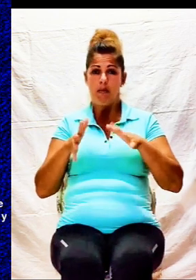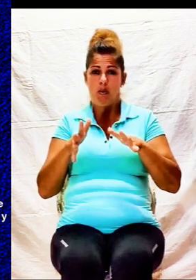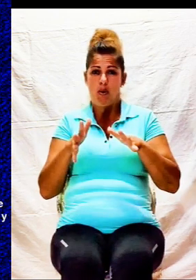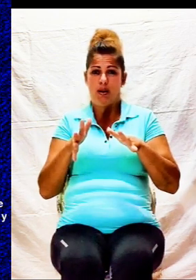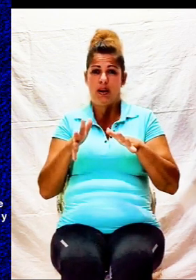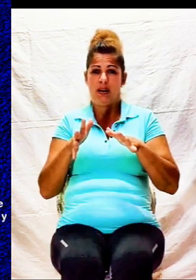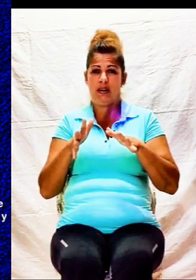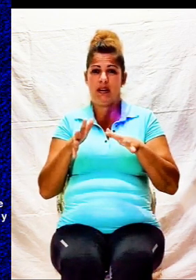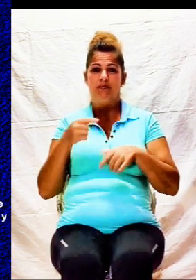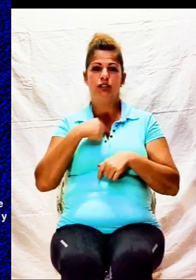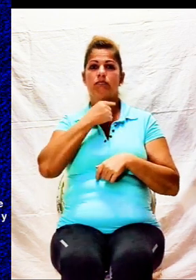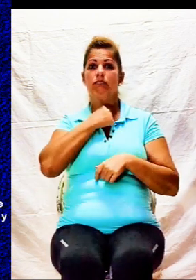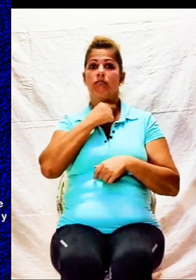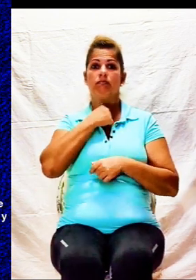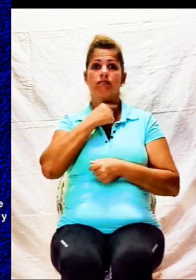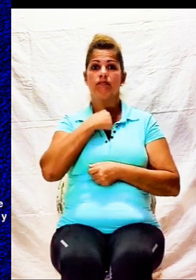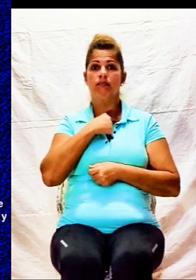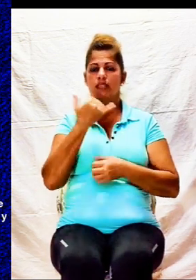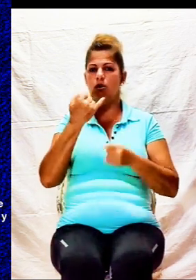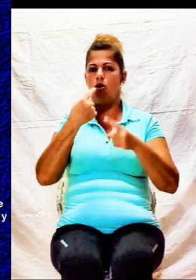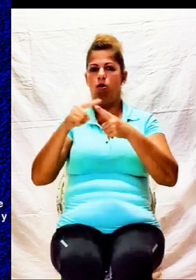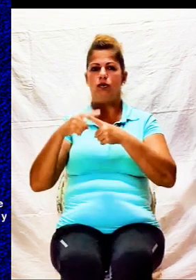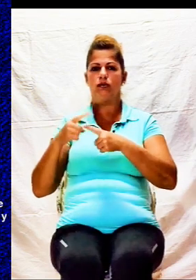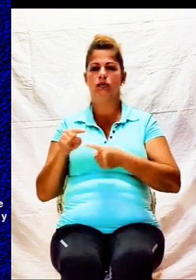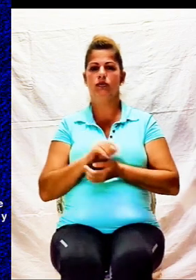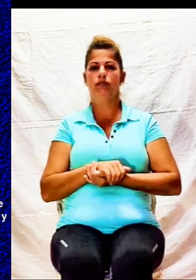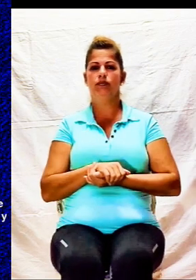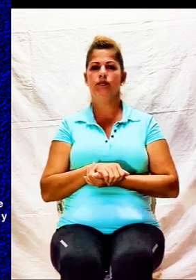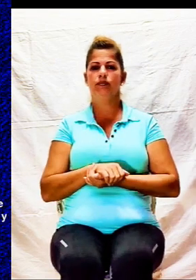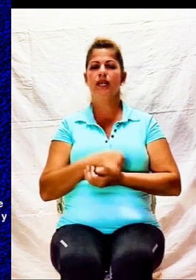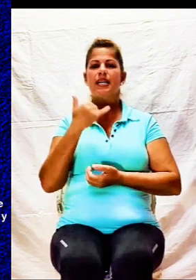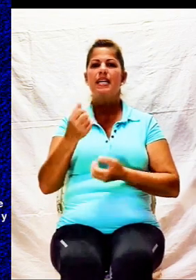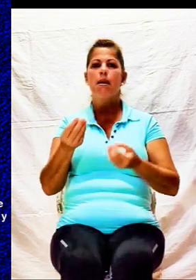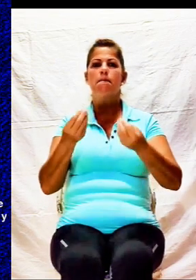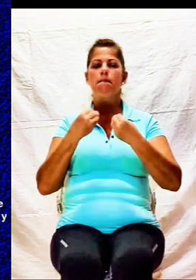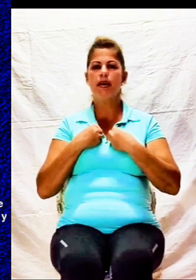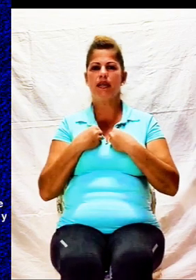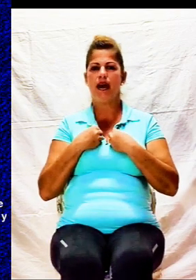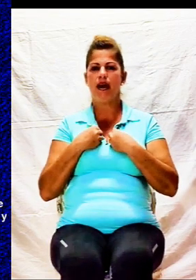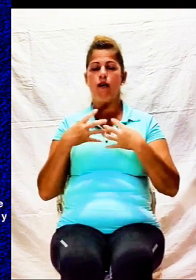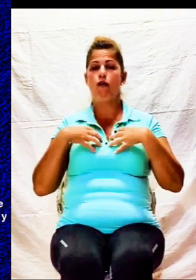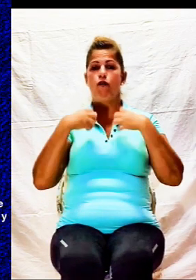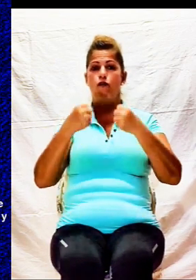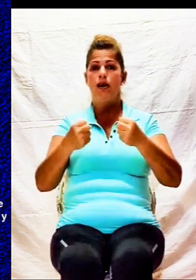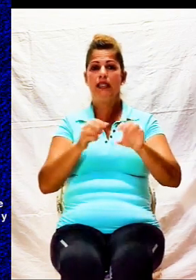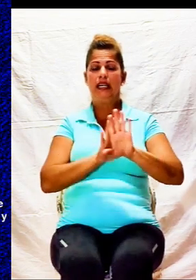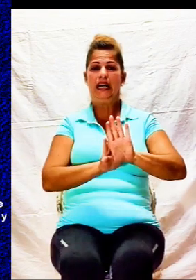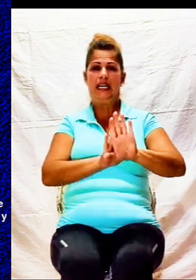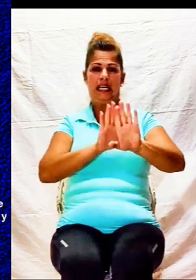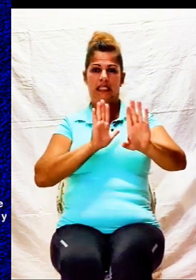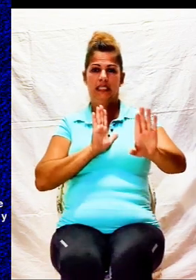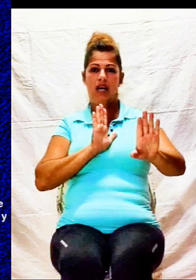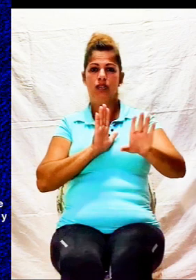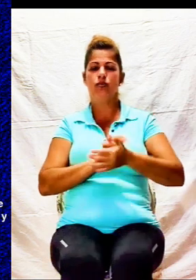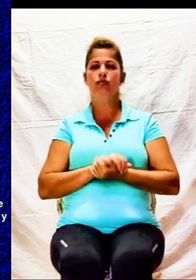tristeza, temor, tensión, ansiedad, etc., y que me genera un